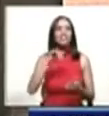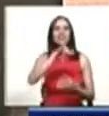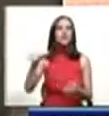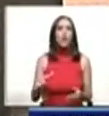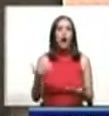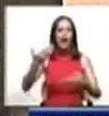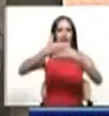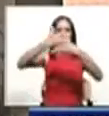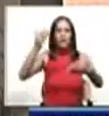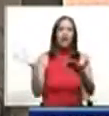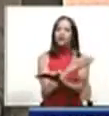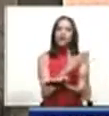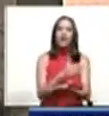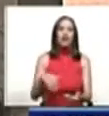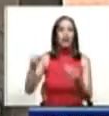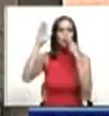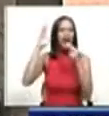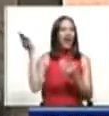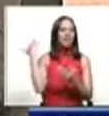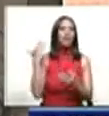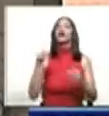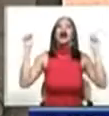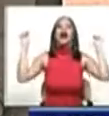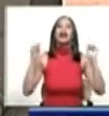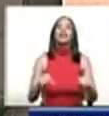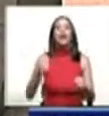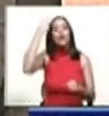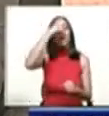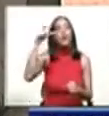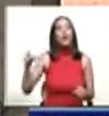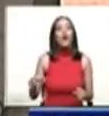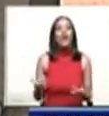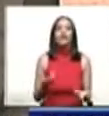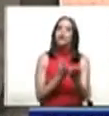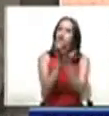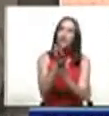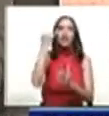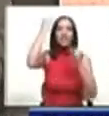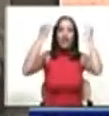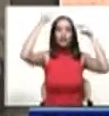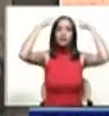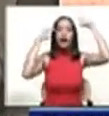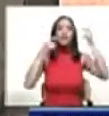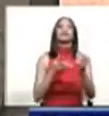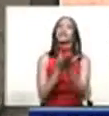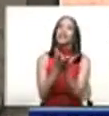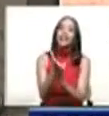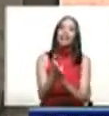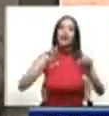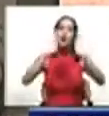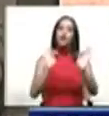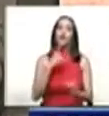está pelando bola. Aquí hay un pueblo restiado con las ideas de Chávez, restiado con el modelo de lo político,